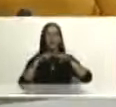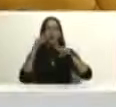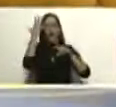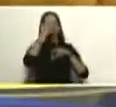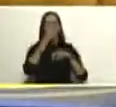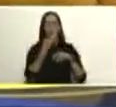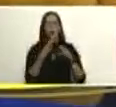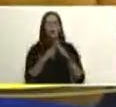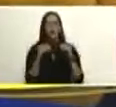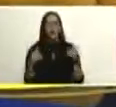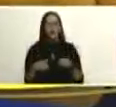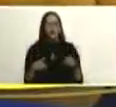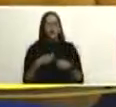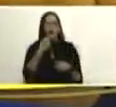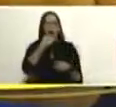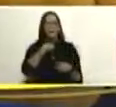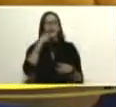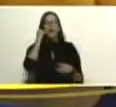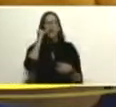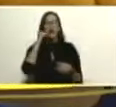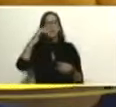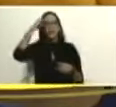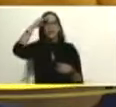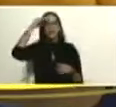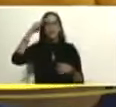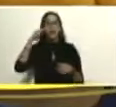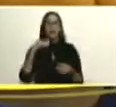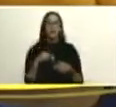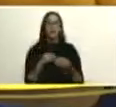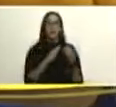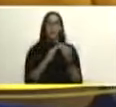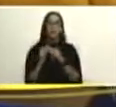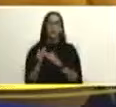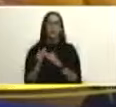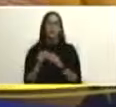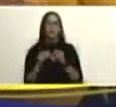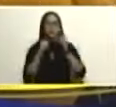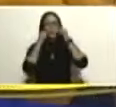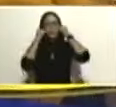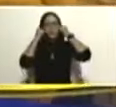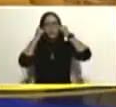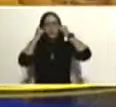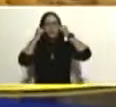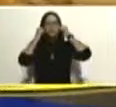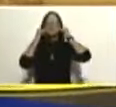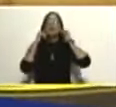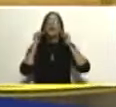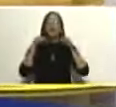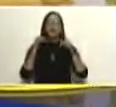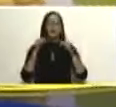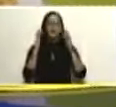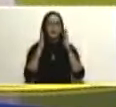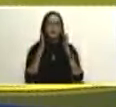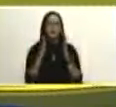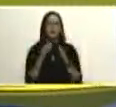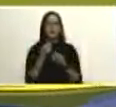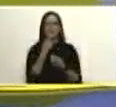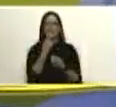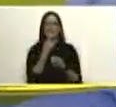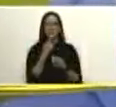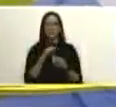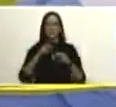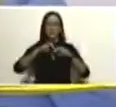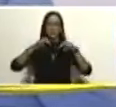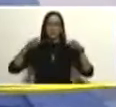todo este esfuerzo de hombres y mujeres militares, comunitarios, aquí está este módulo de atención odontológica, un sillón